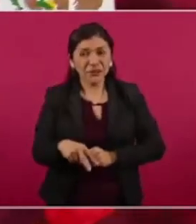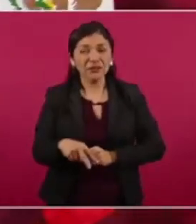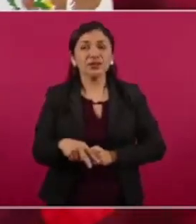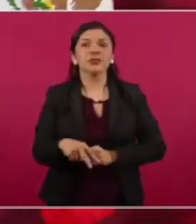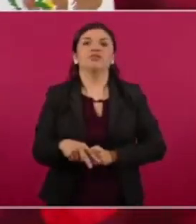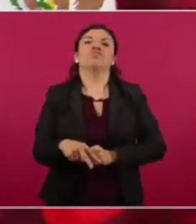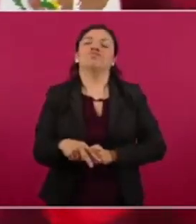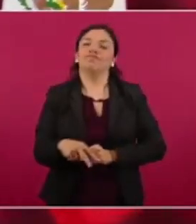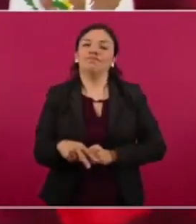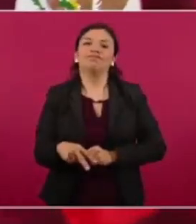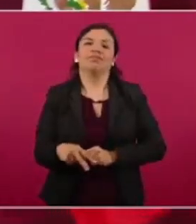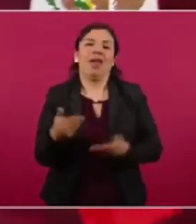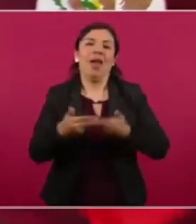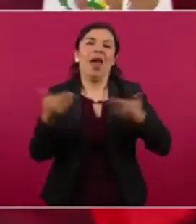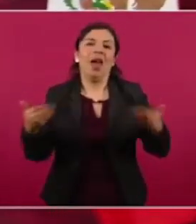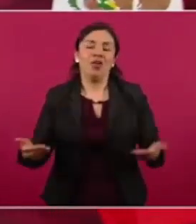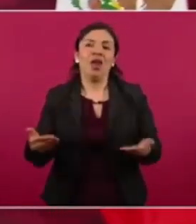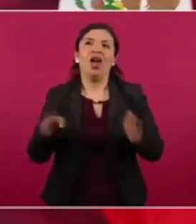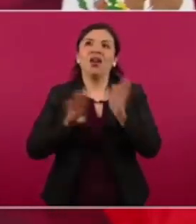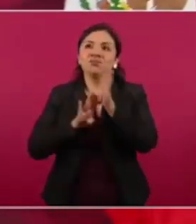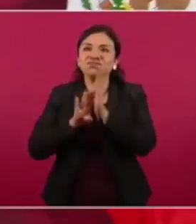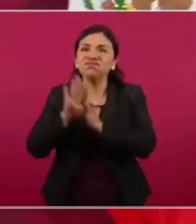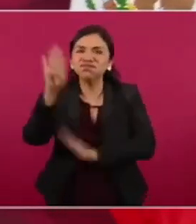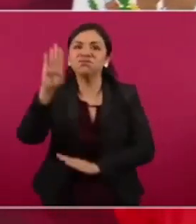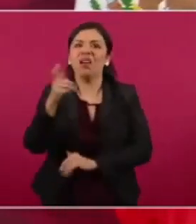está creciendo en lo económico,